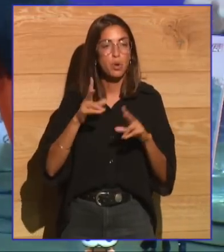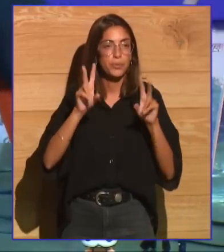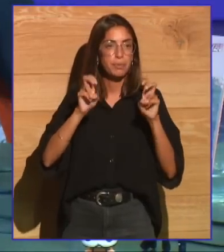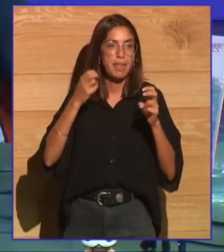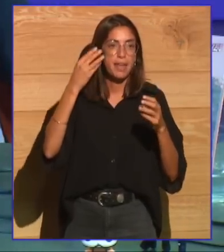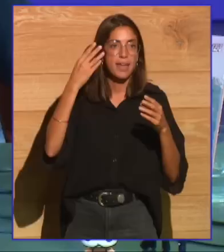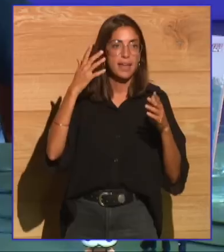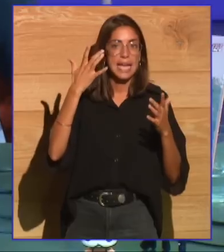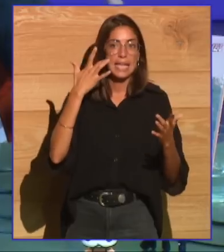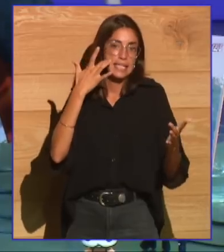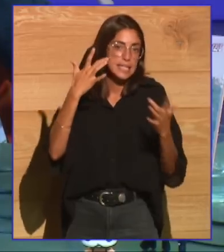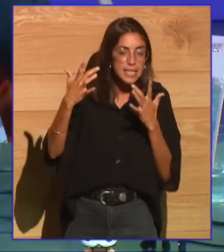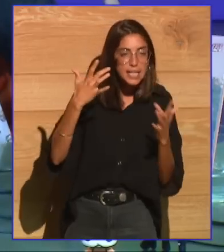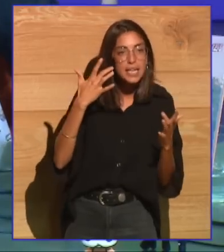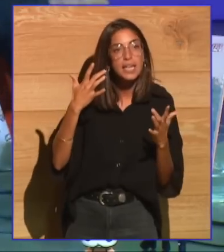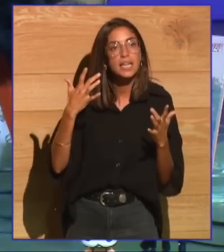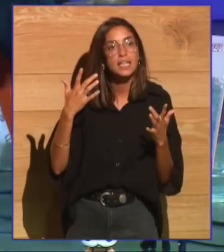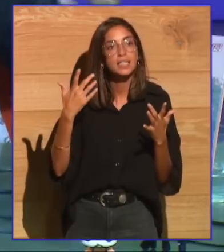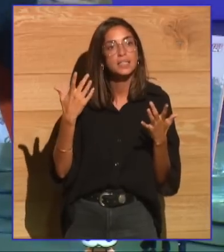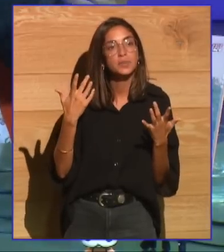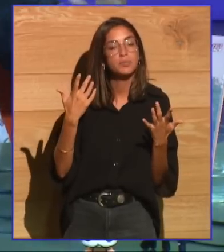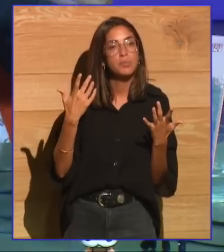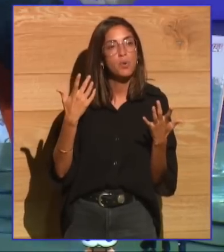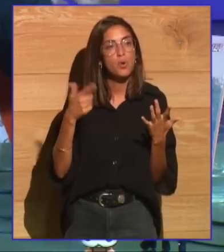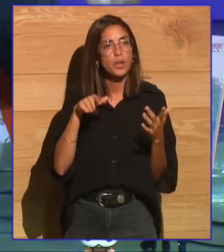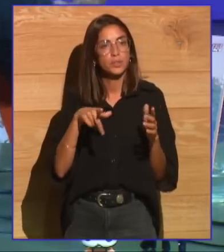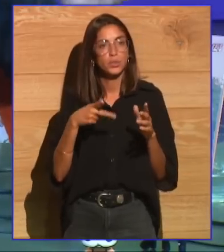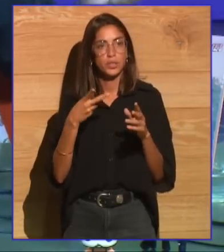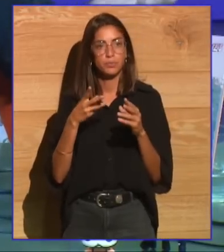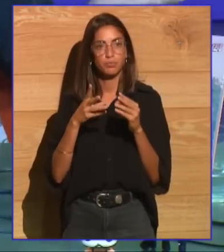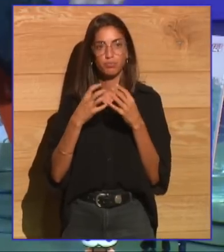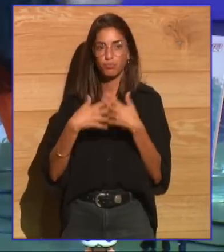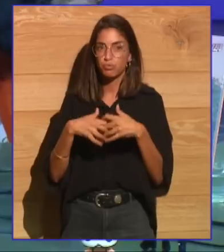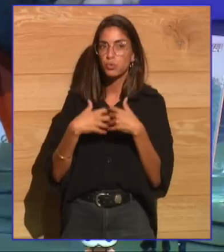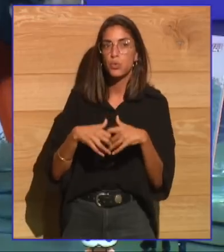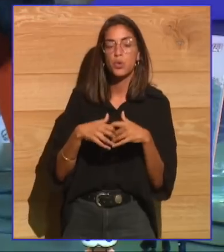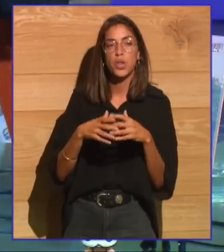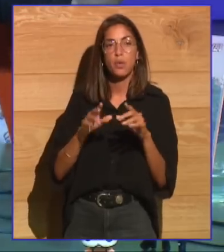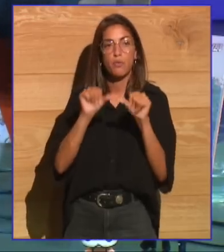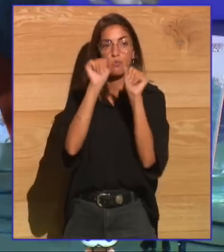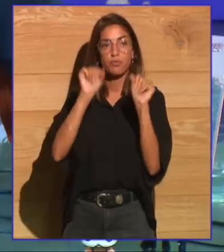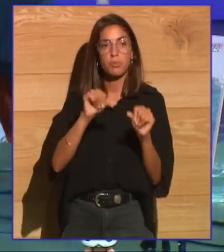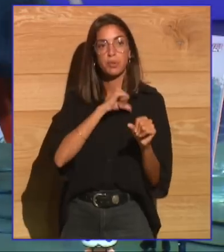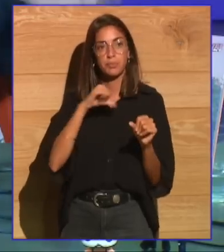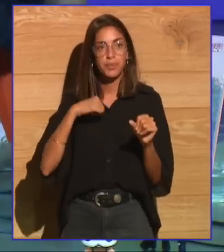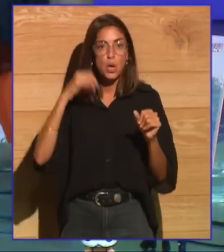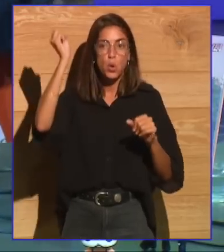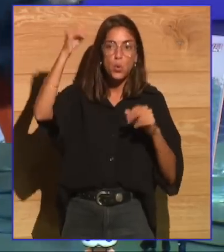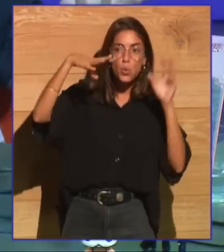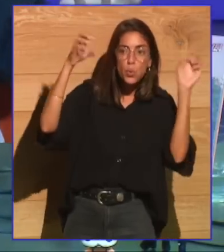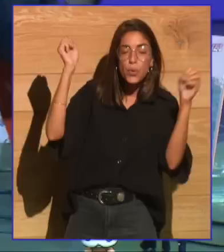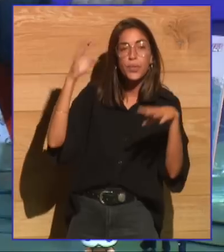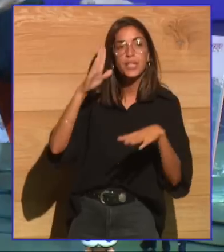eso no de eso que maneja tan de manera tan personal que es luces sombras